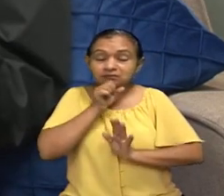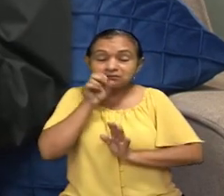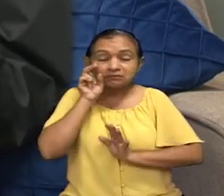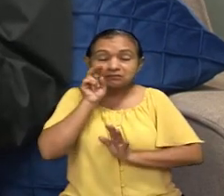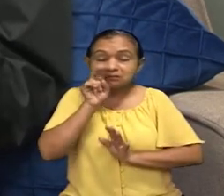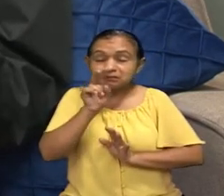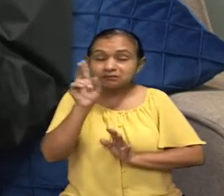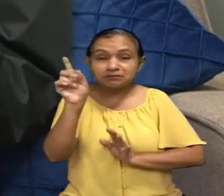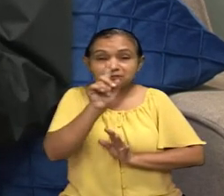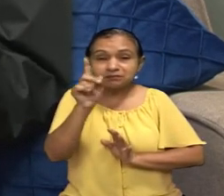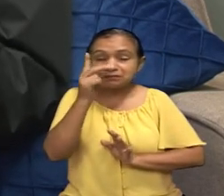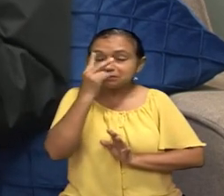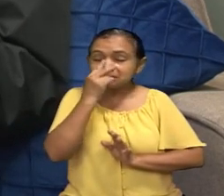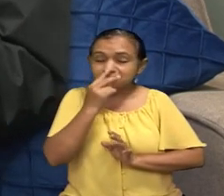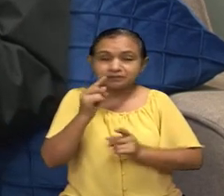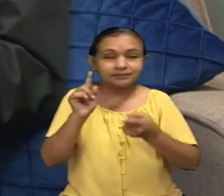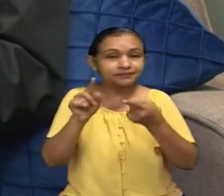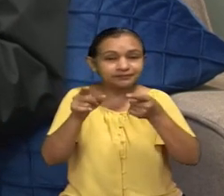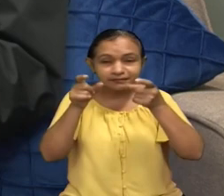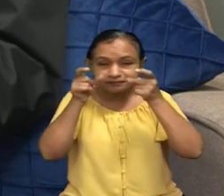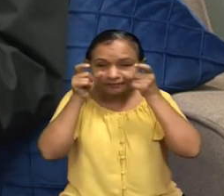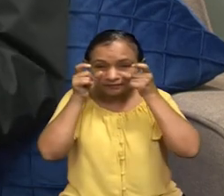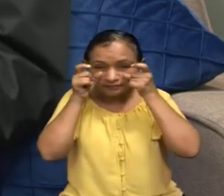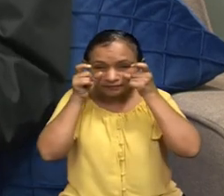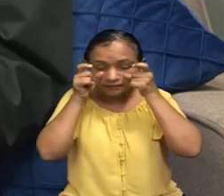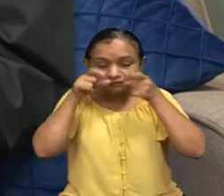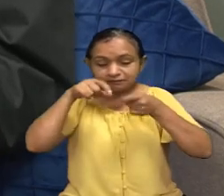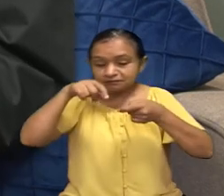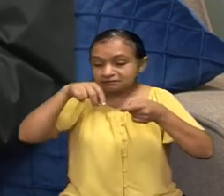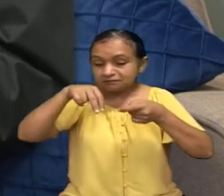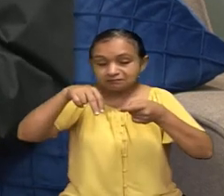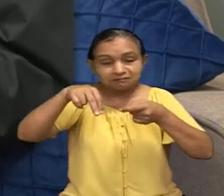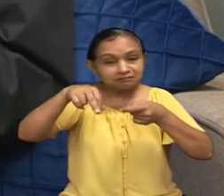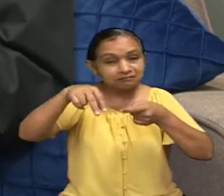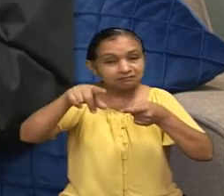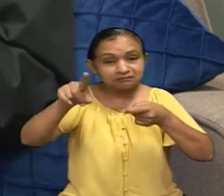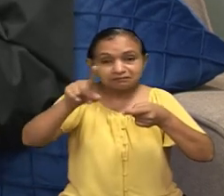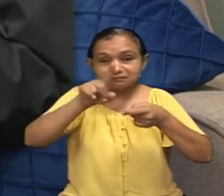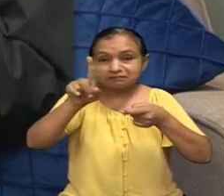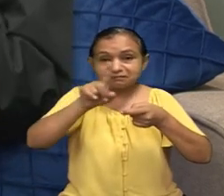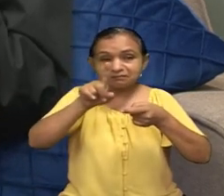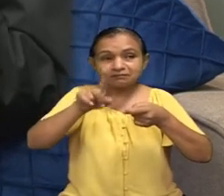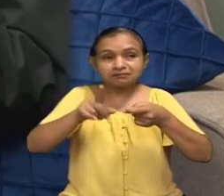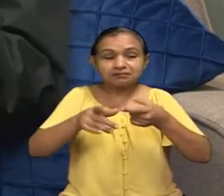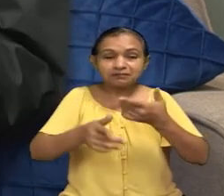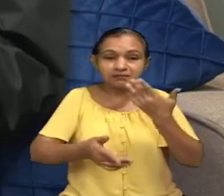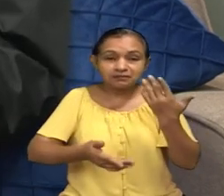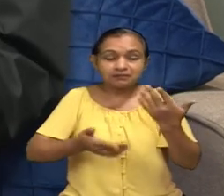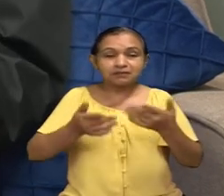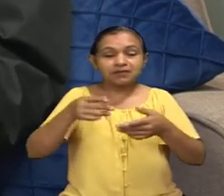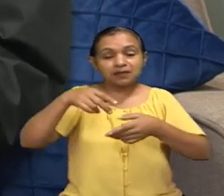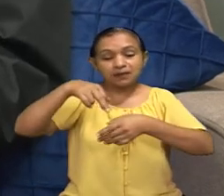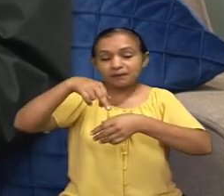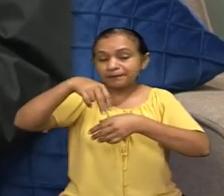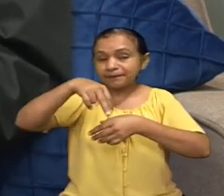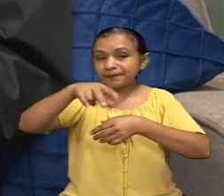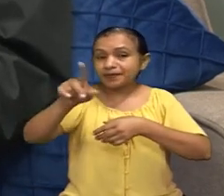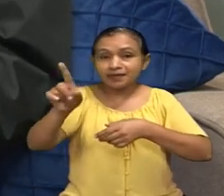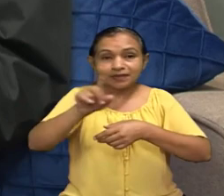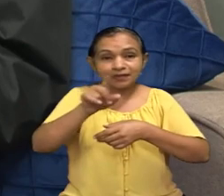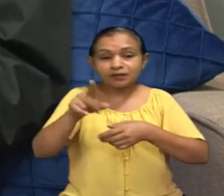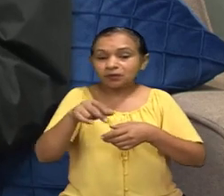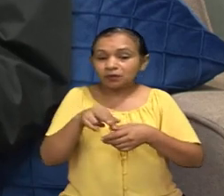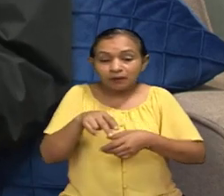misma, en donde nuestros movimientos de locomoción, de cómo movemos los brazos, las piernas, no va a ser a la